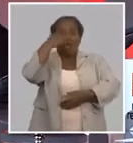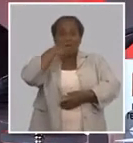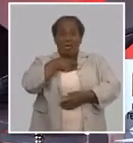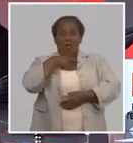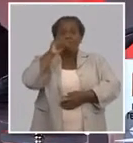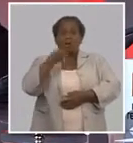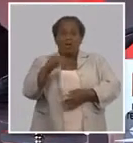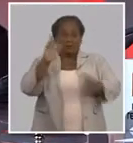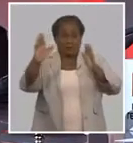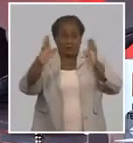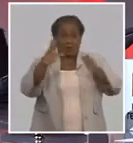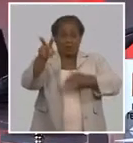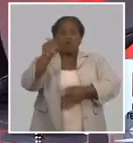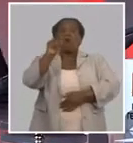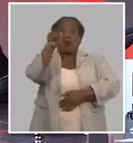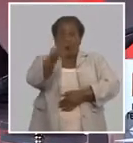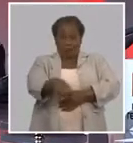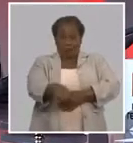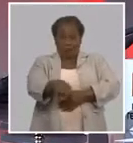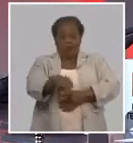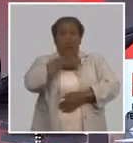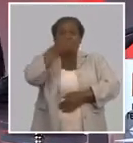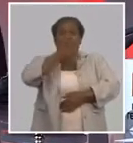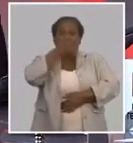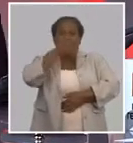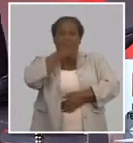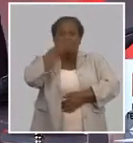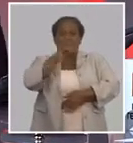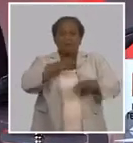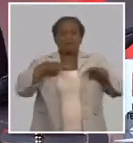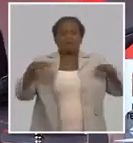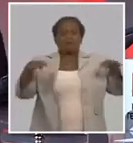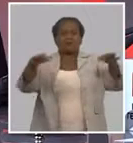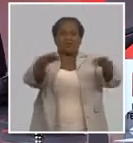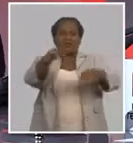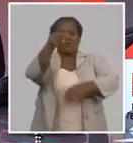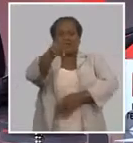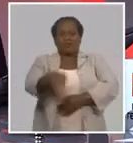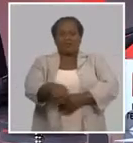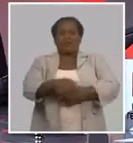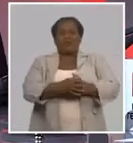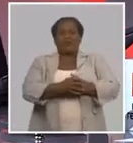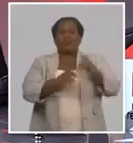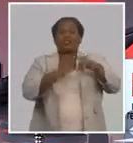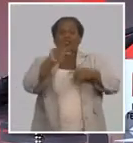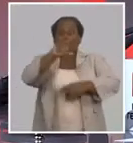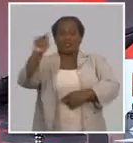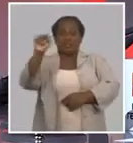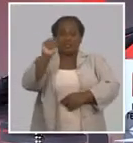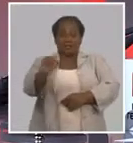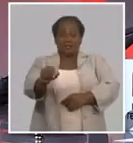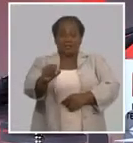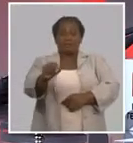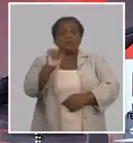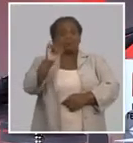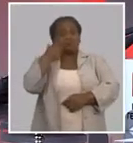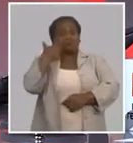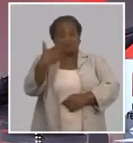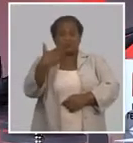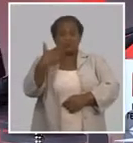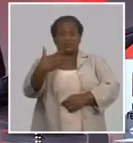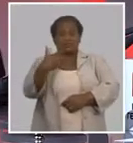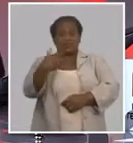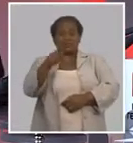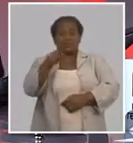esta nueva etapa de eso estaremos hablando en nuestra mesa redonda de hoy en un tema que se será de mucho interés para